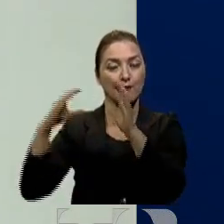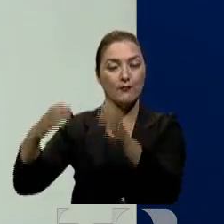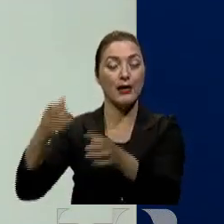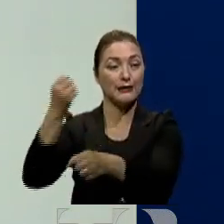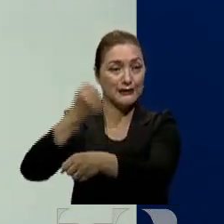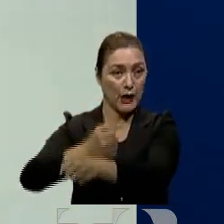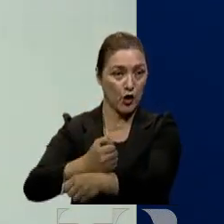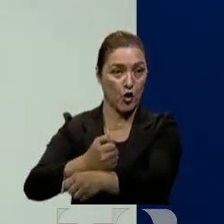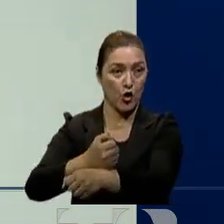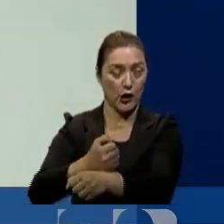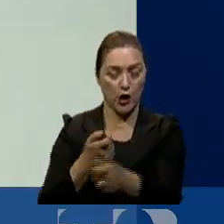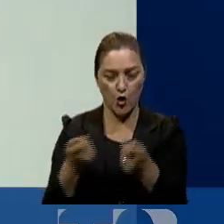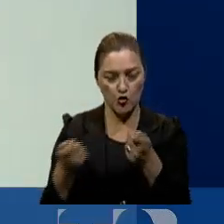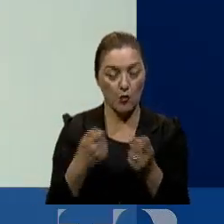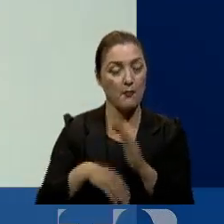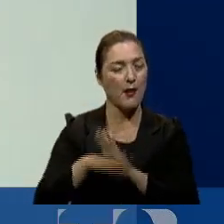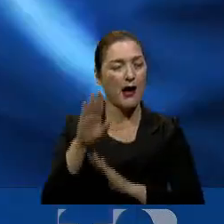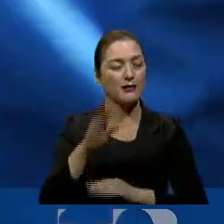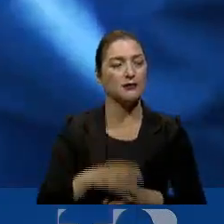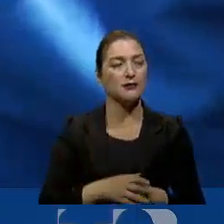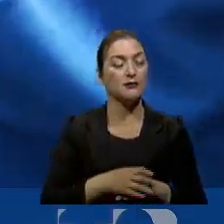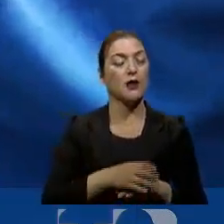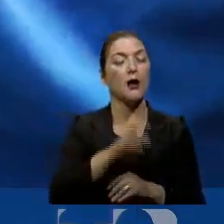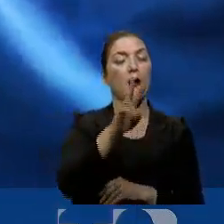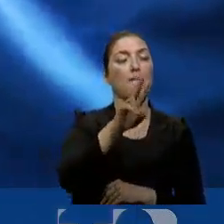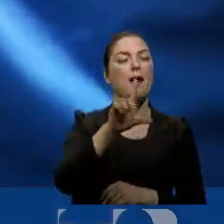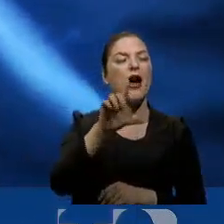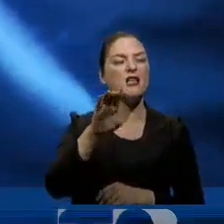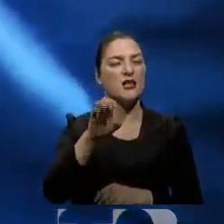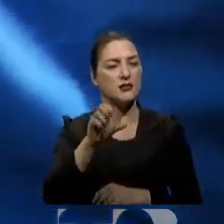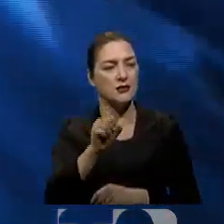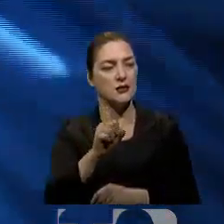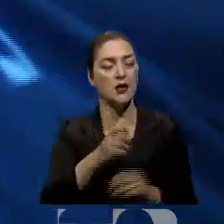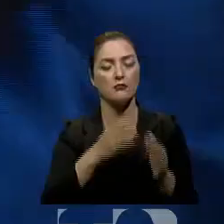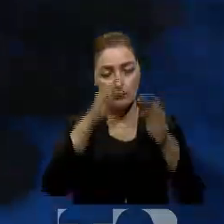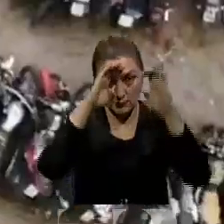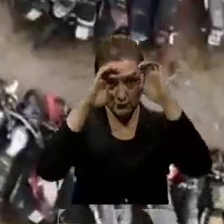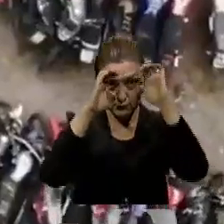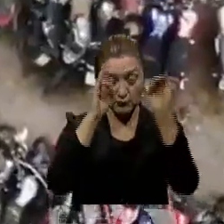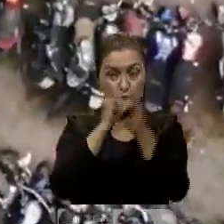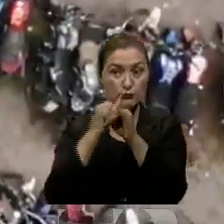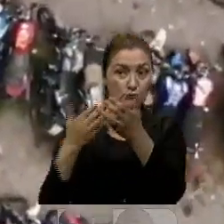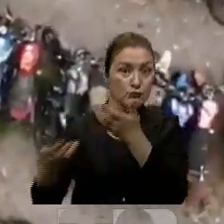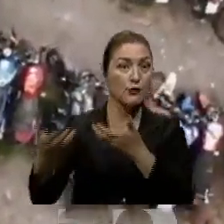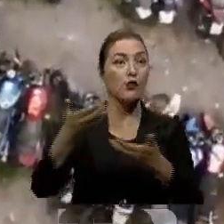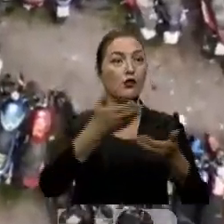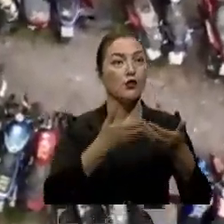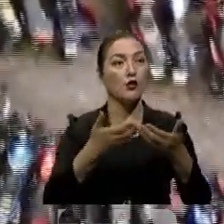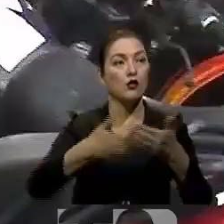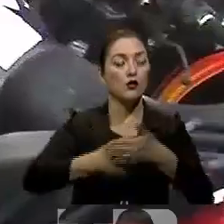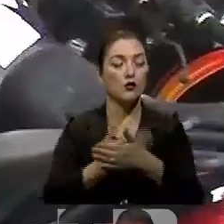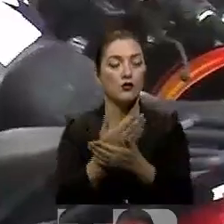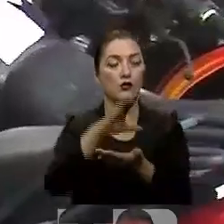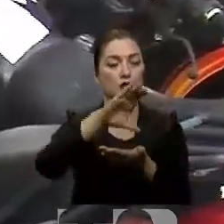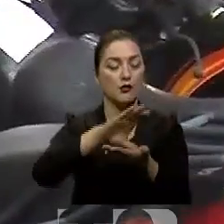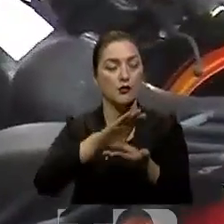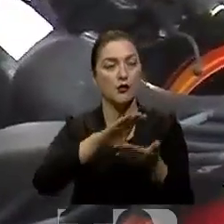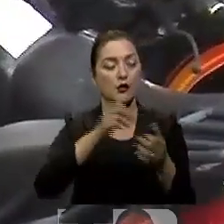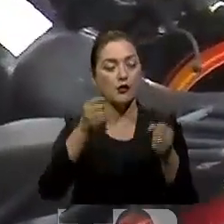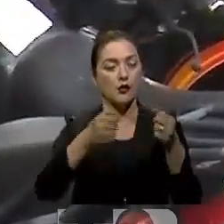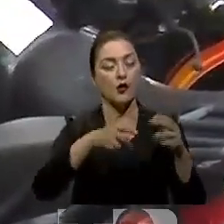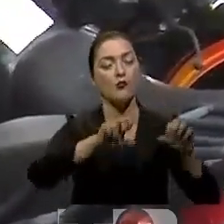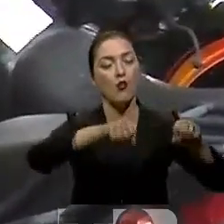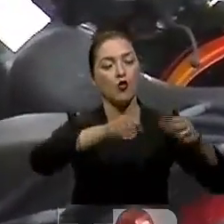San Roque o el sector de Los Valles. Otra de las estrategias interinstitucionales es la apertura de nuevos centros de retención